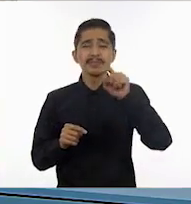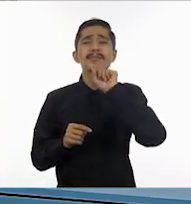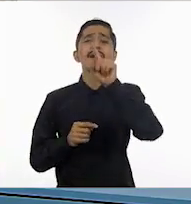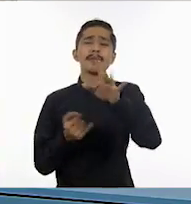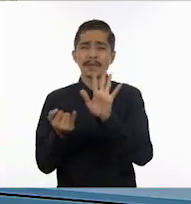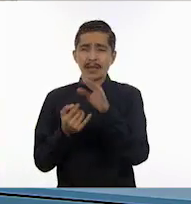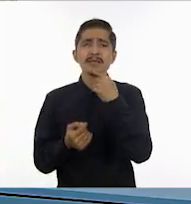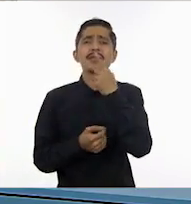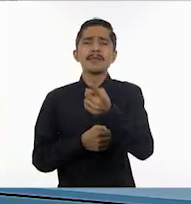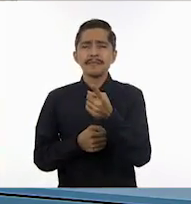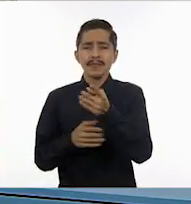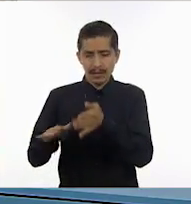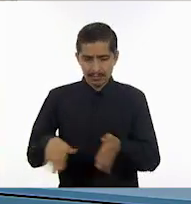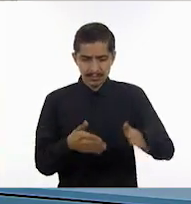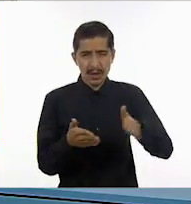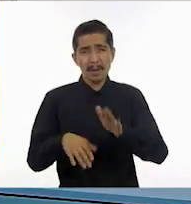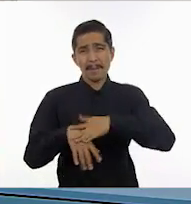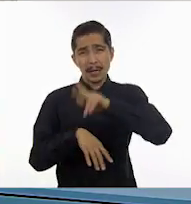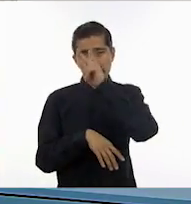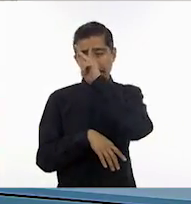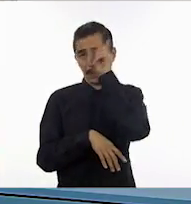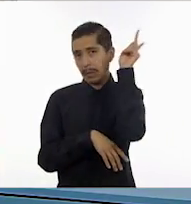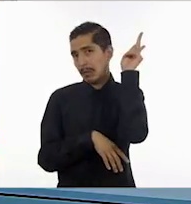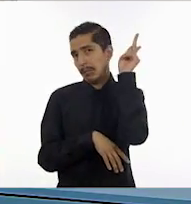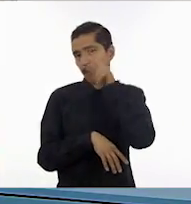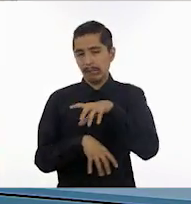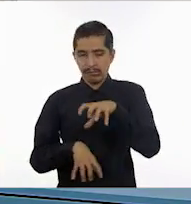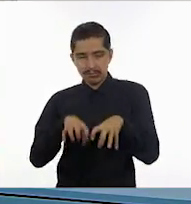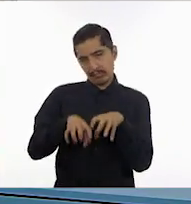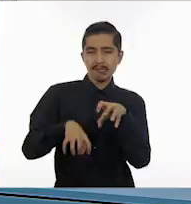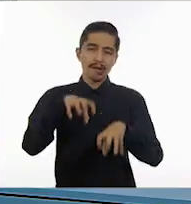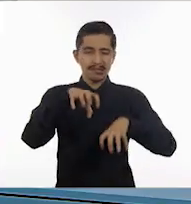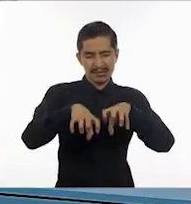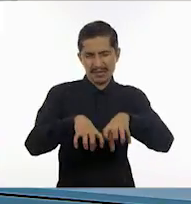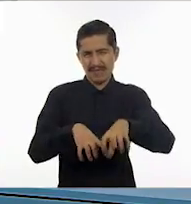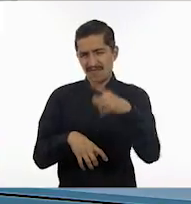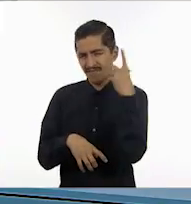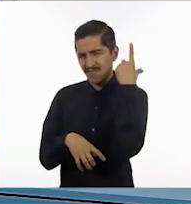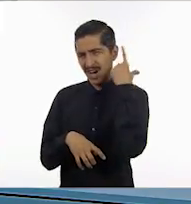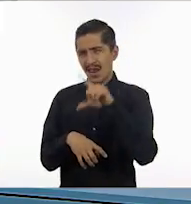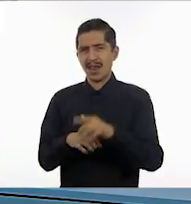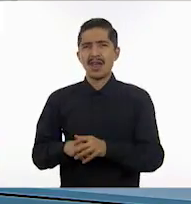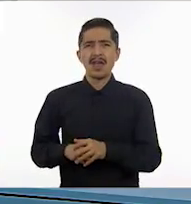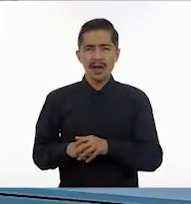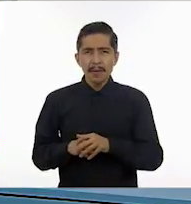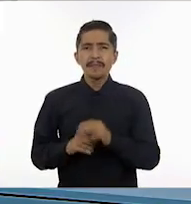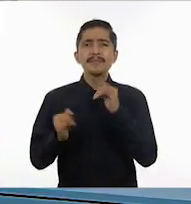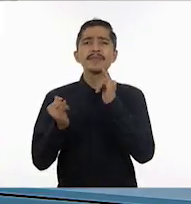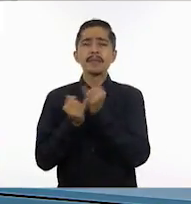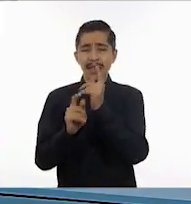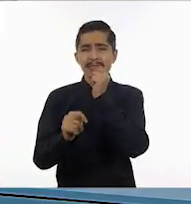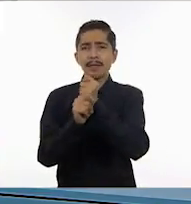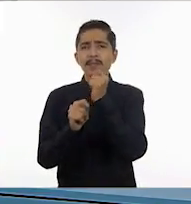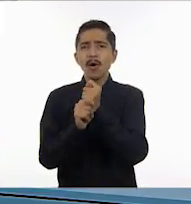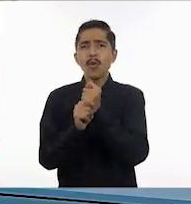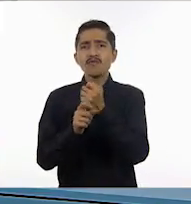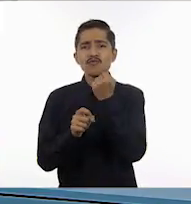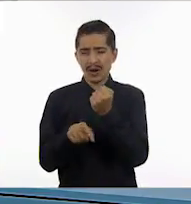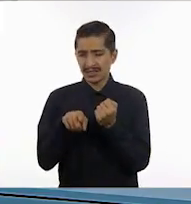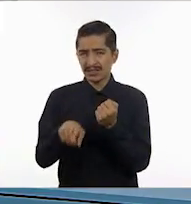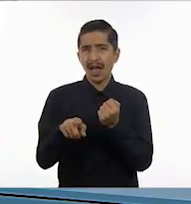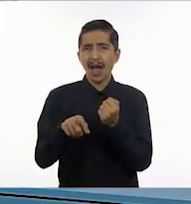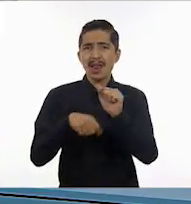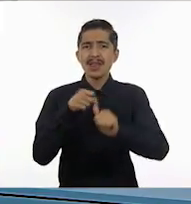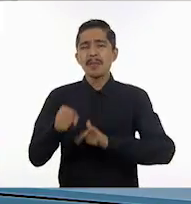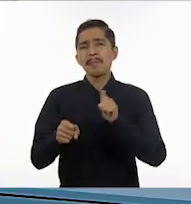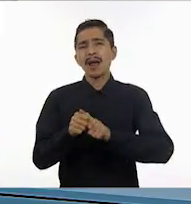dijimos que los caminos estaban en pésimas condiciones y que los transportes, que eran movidos todavía por la fuerza de los animales, pues eran